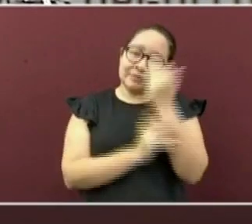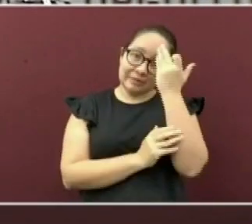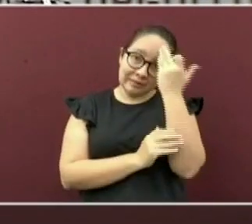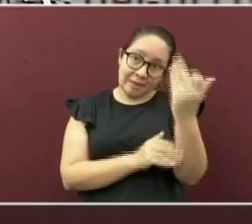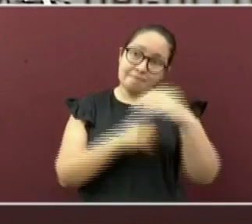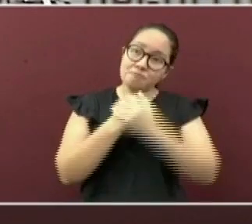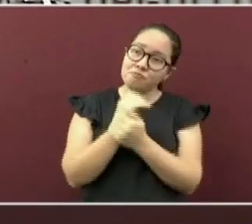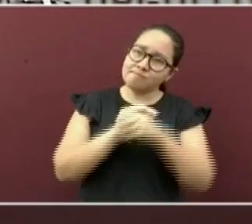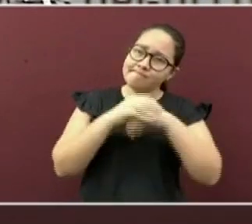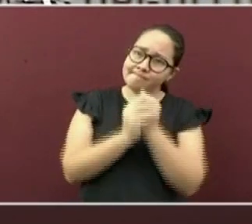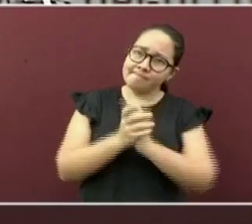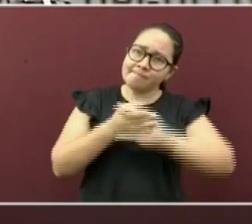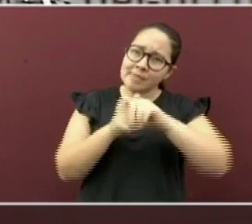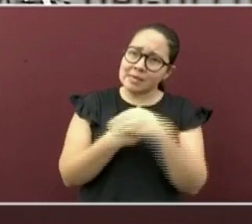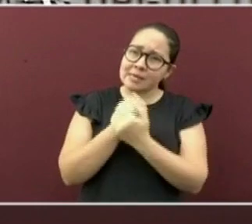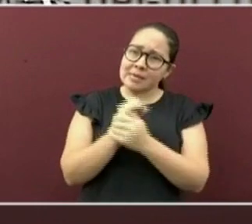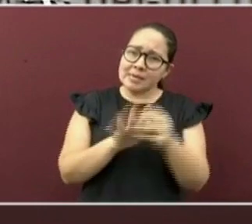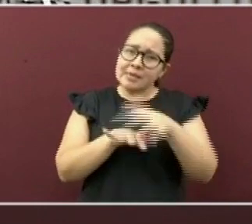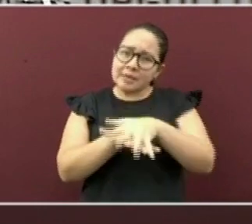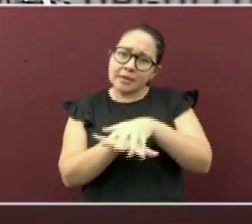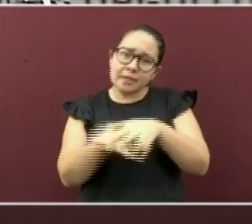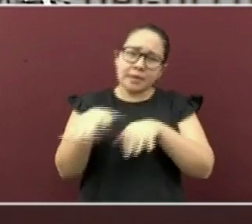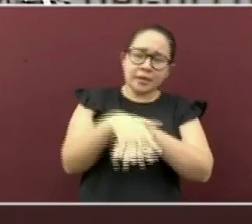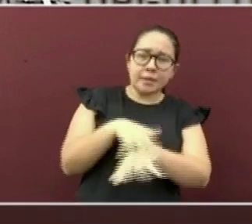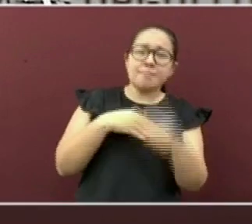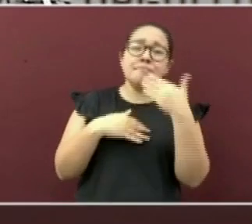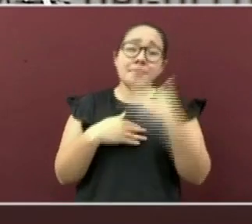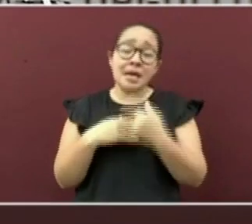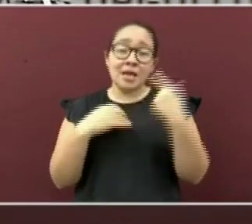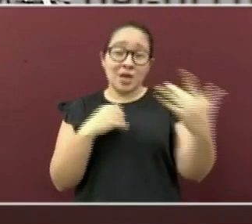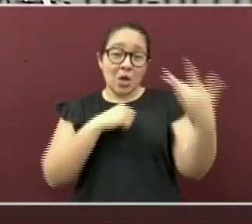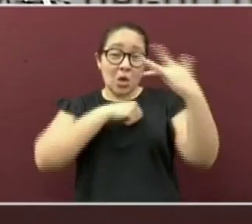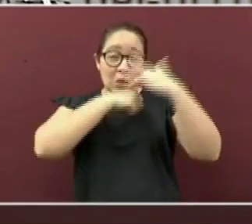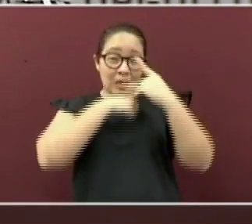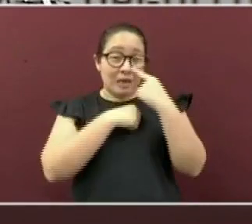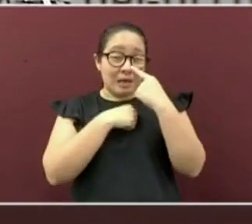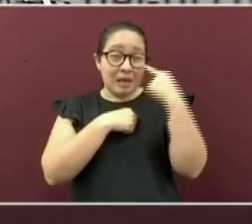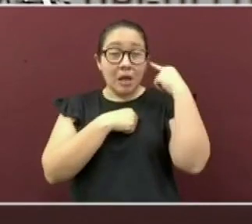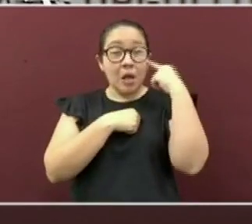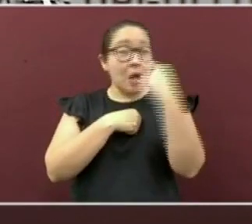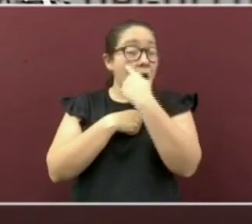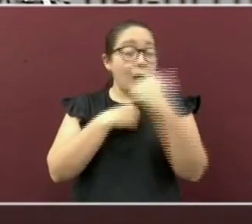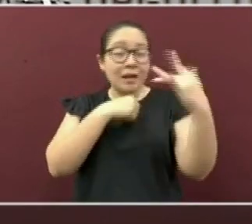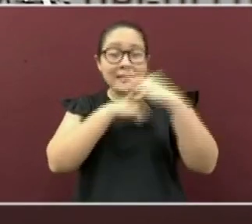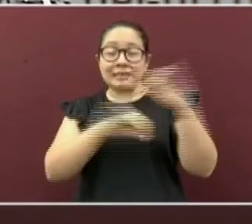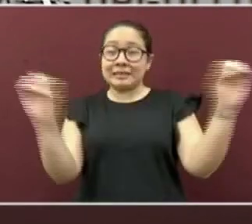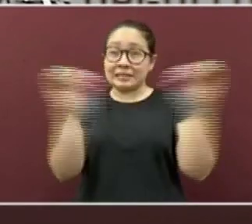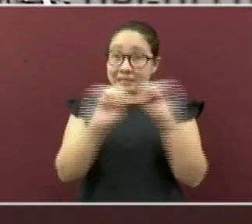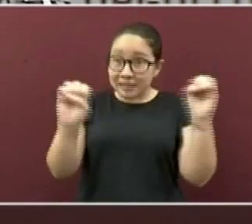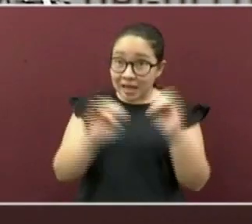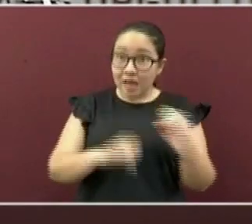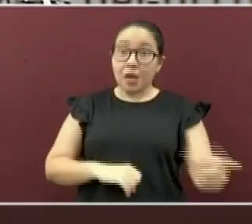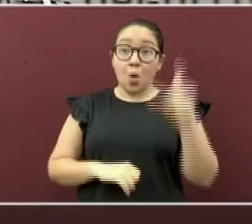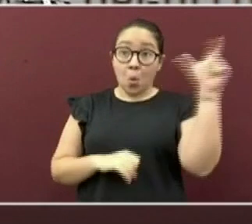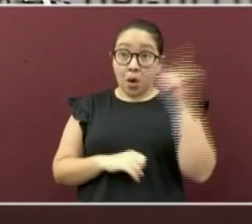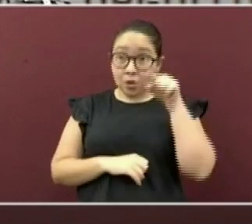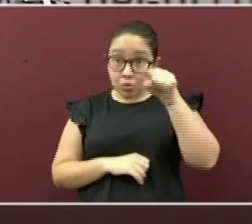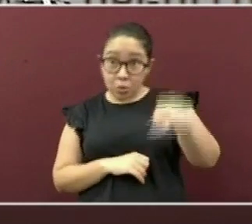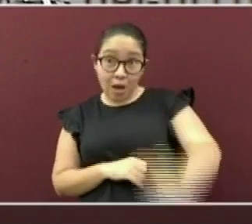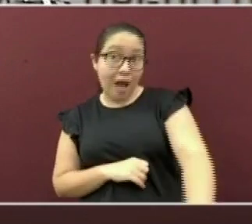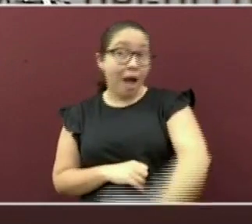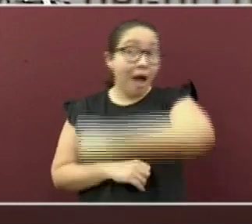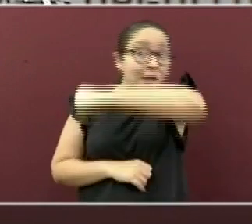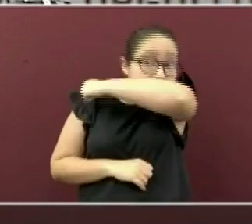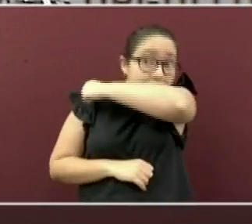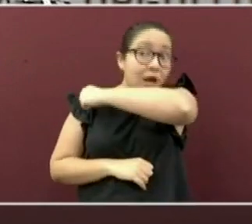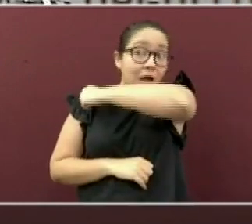evite tocarse los ojos, la nariz, la boca, sobre todo al toser o estornudar. Cúbrase la boca y